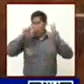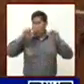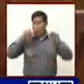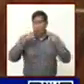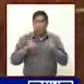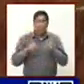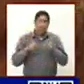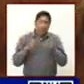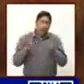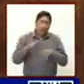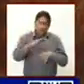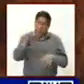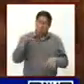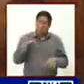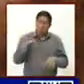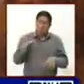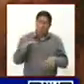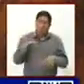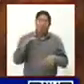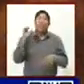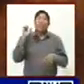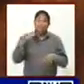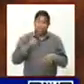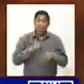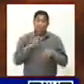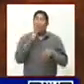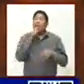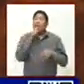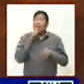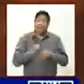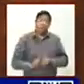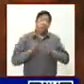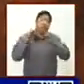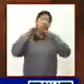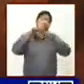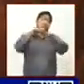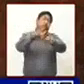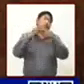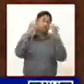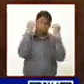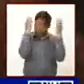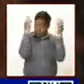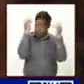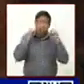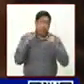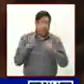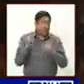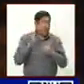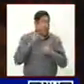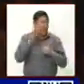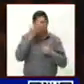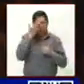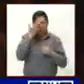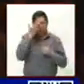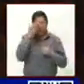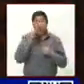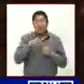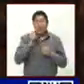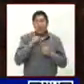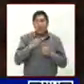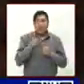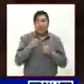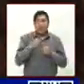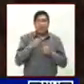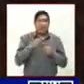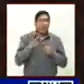habrían pedazos de muro en todo este sector si hubo incremento del caudal hubo incremento del caudal hubo incremento de tirante Y si